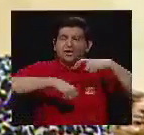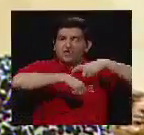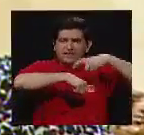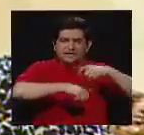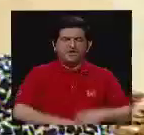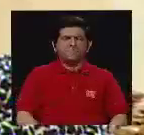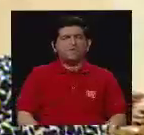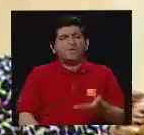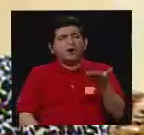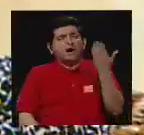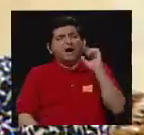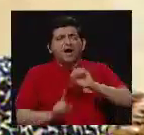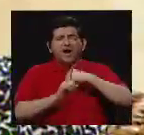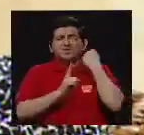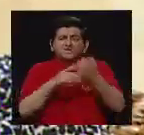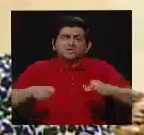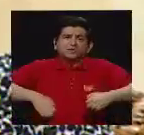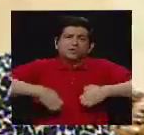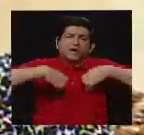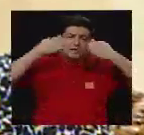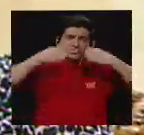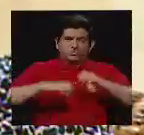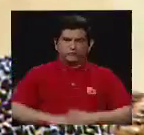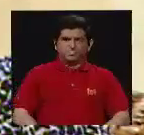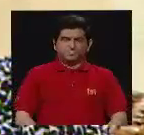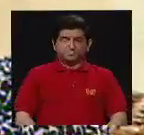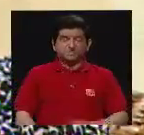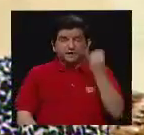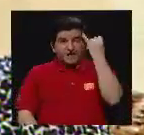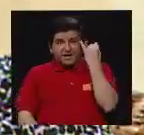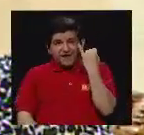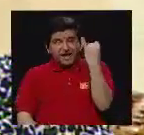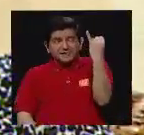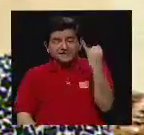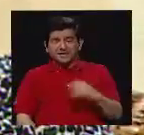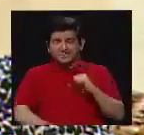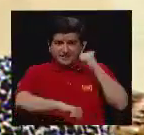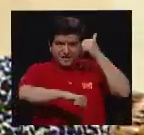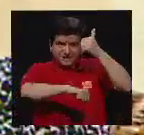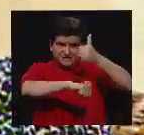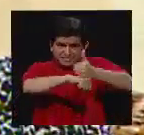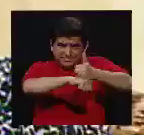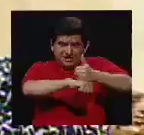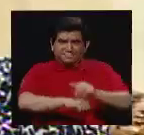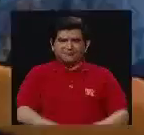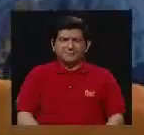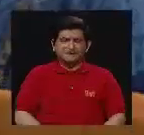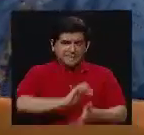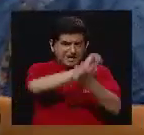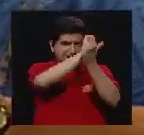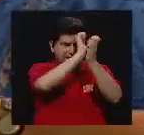vía una vez existía una condición, y entonces poner el ideal, la fuerza